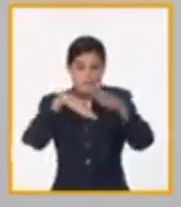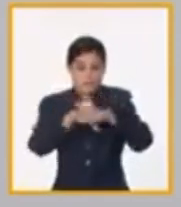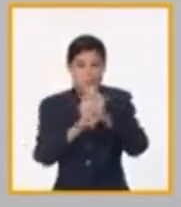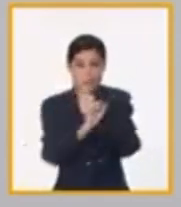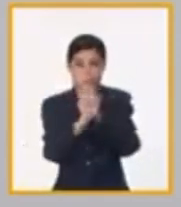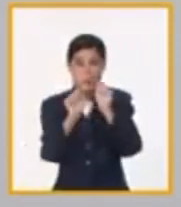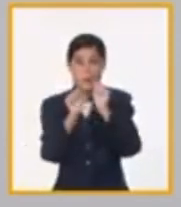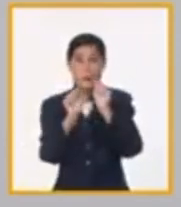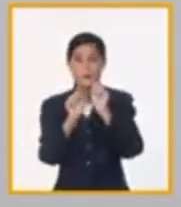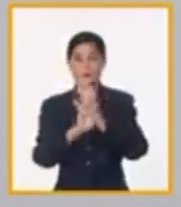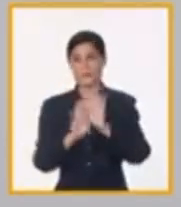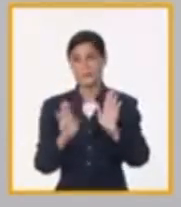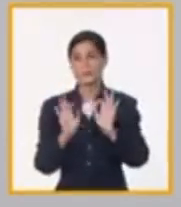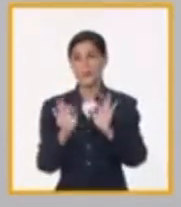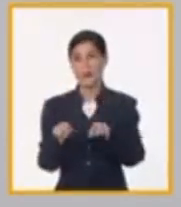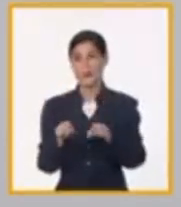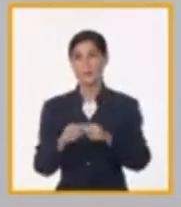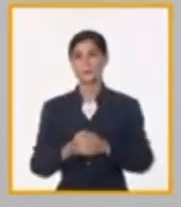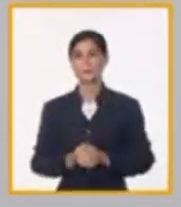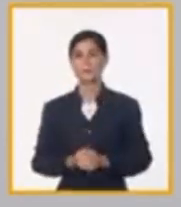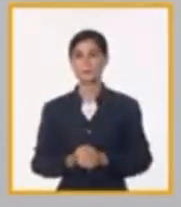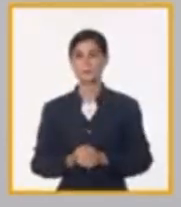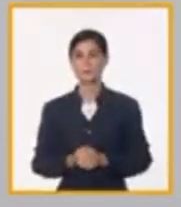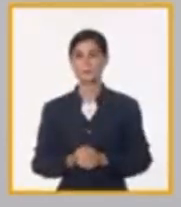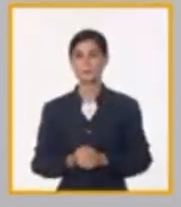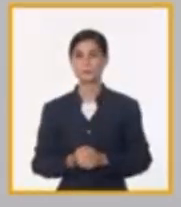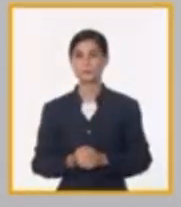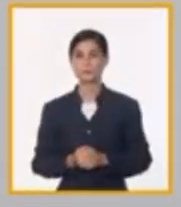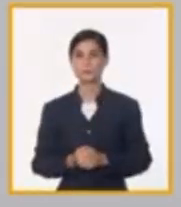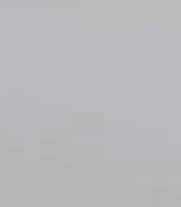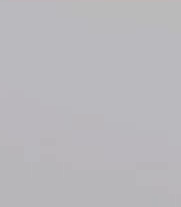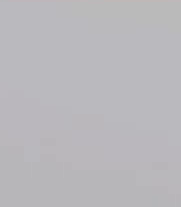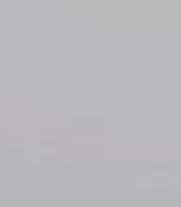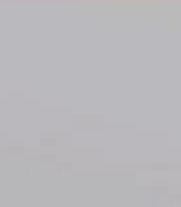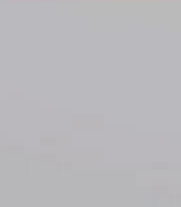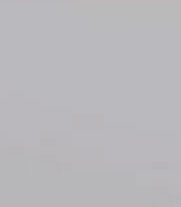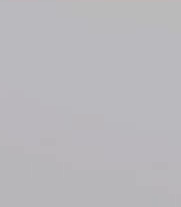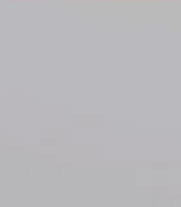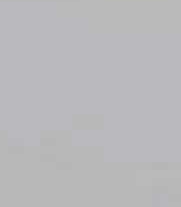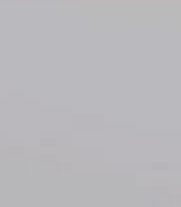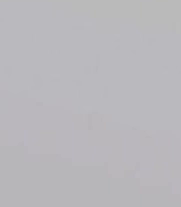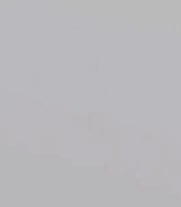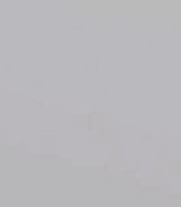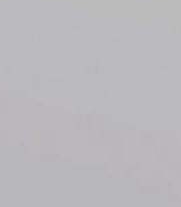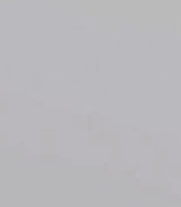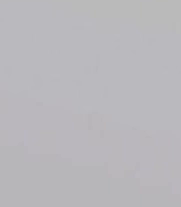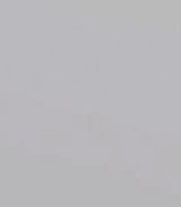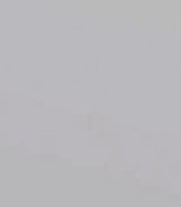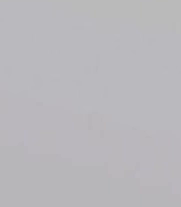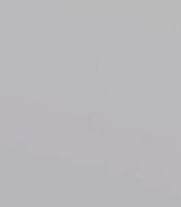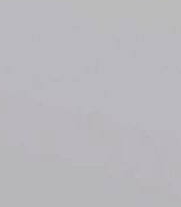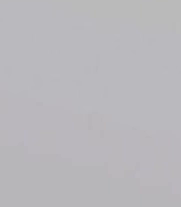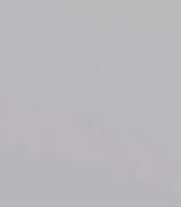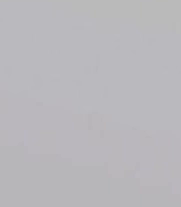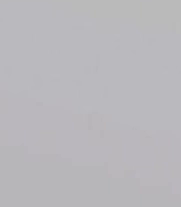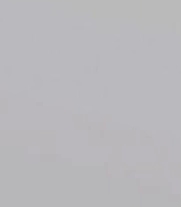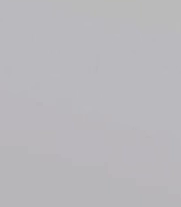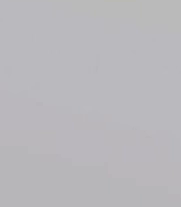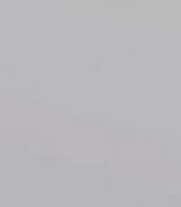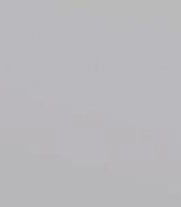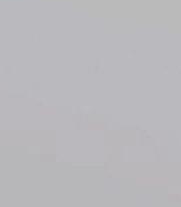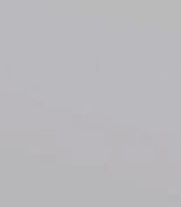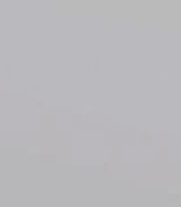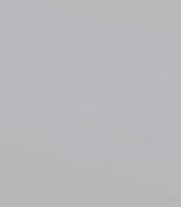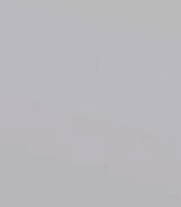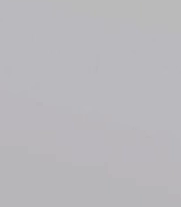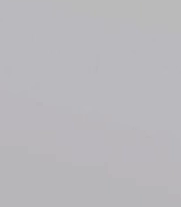funcionan los troyanos está introducido ahí Y está dormido está durmiendo hasta que los activ también el desarrollo por ejemplo